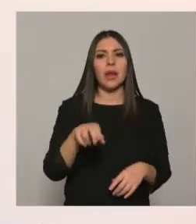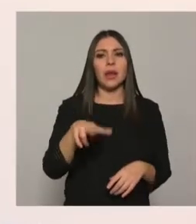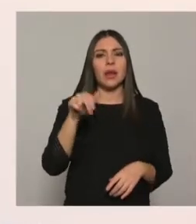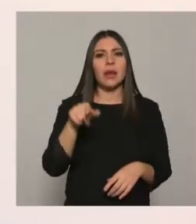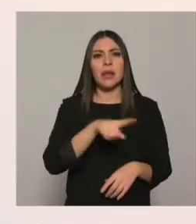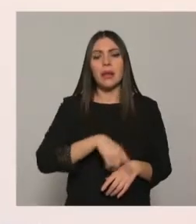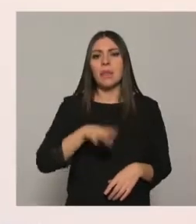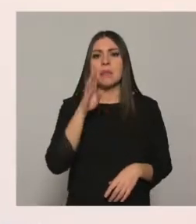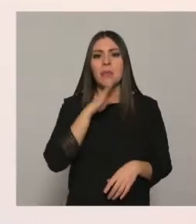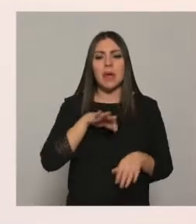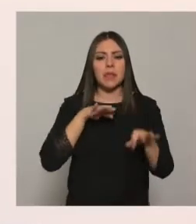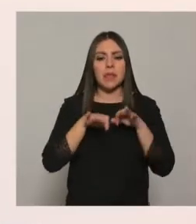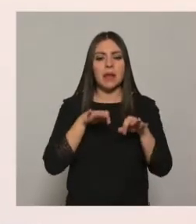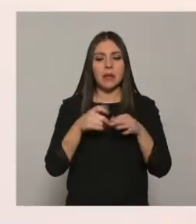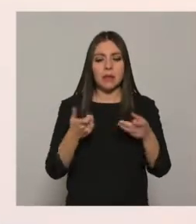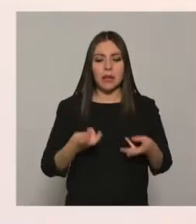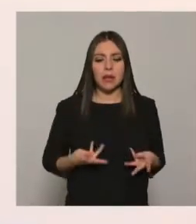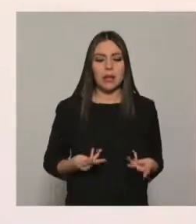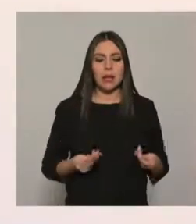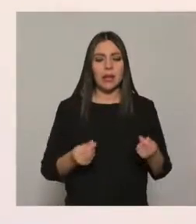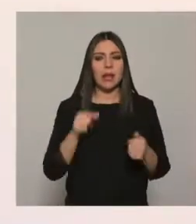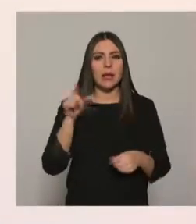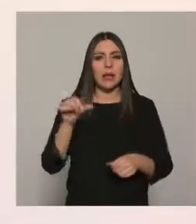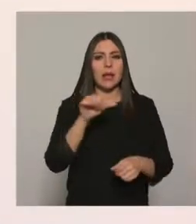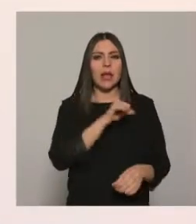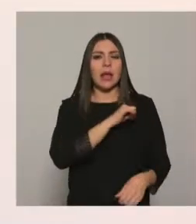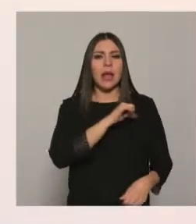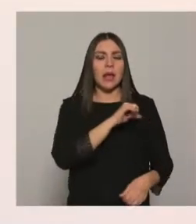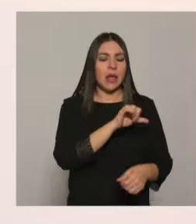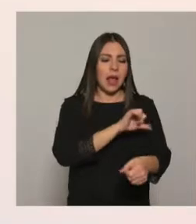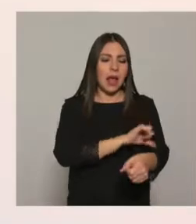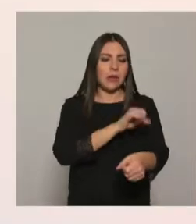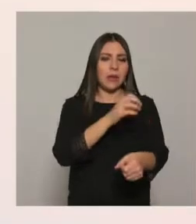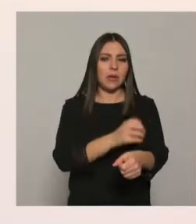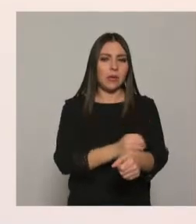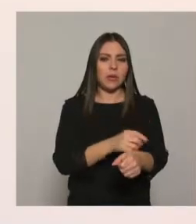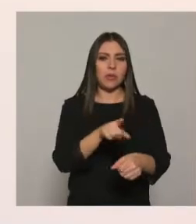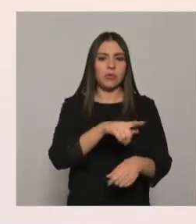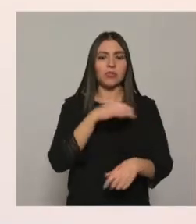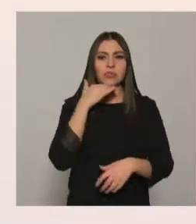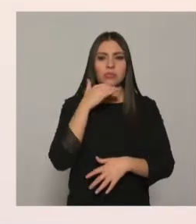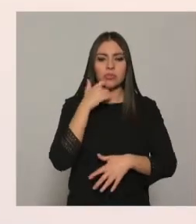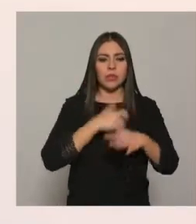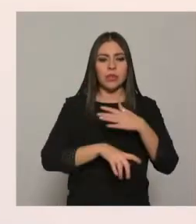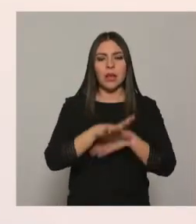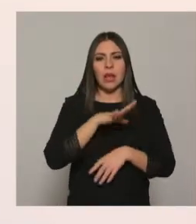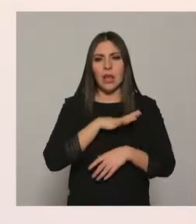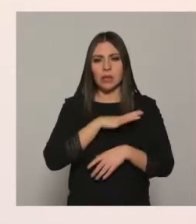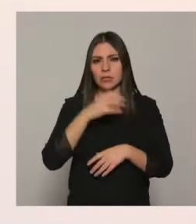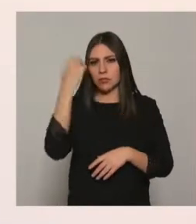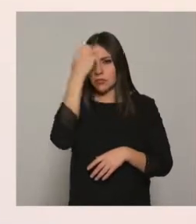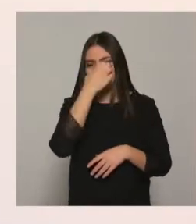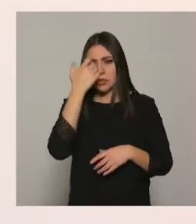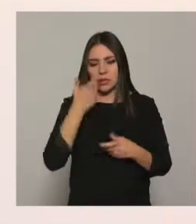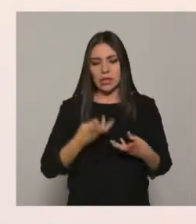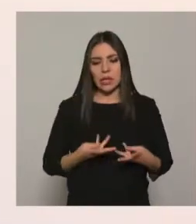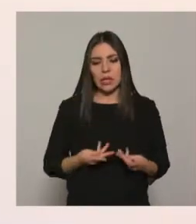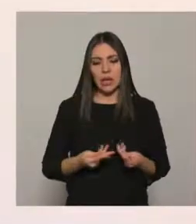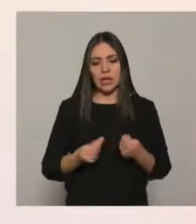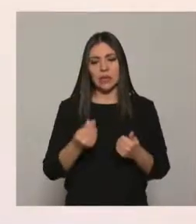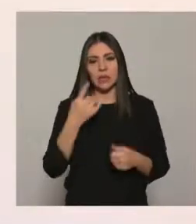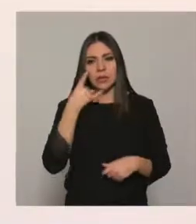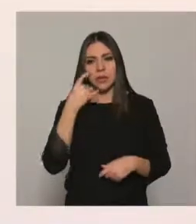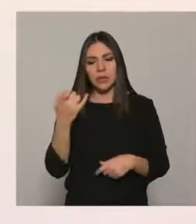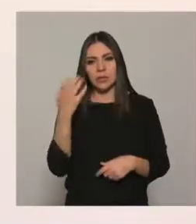mal ejercicio del gasto en la alcaldía de Álvaro Obregón, donde hay un gran subejercicio en el gasto público.